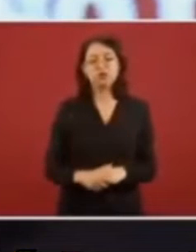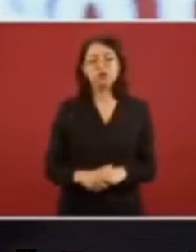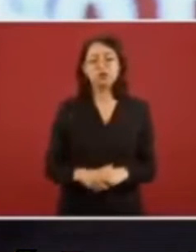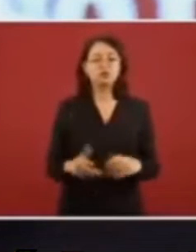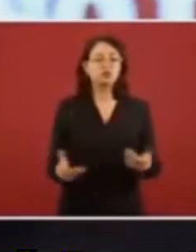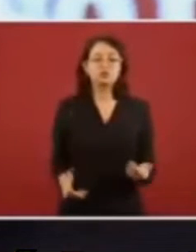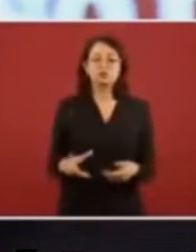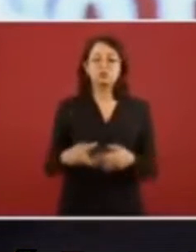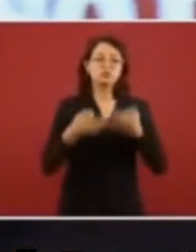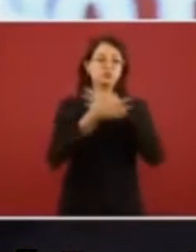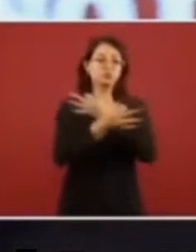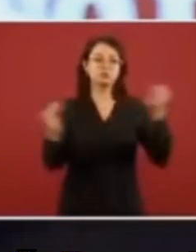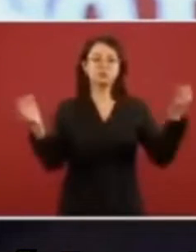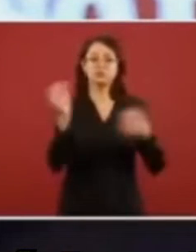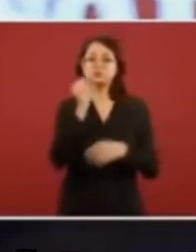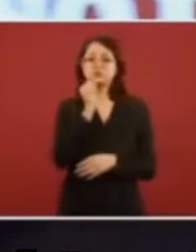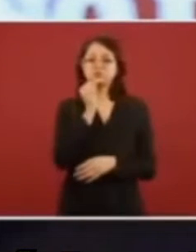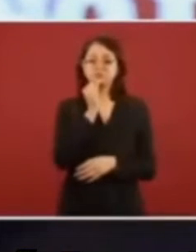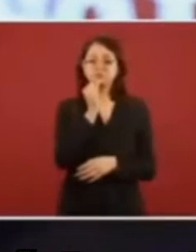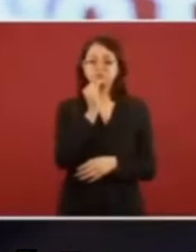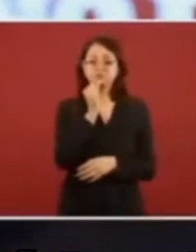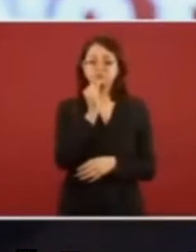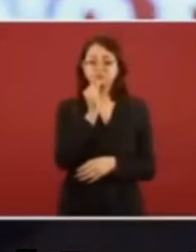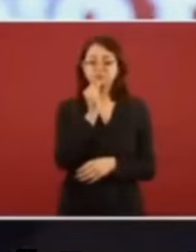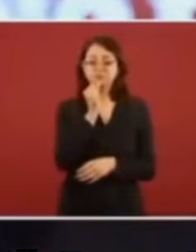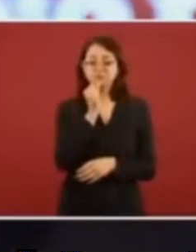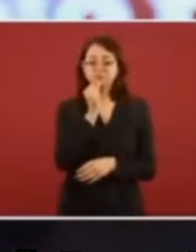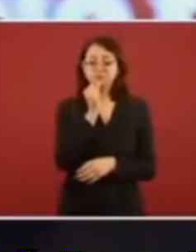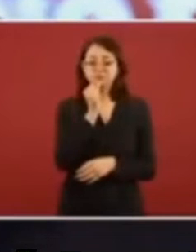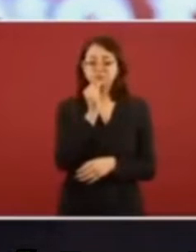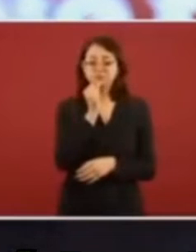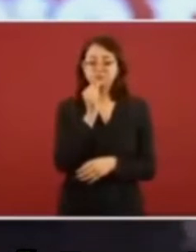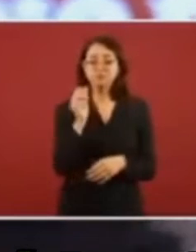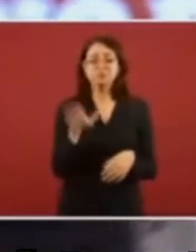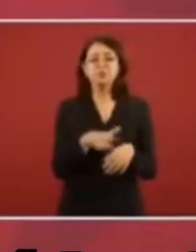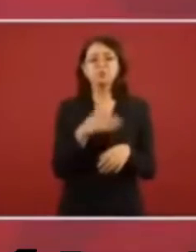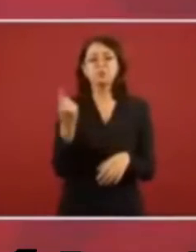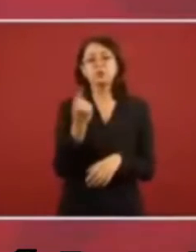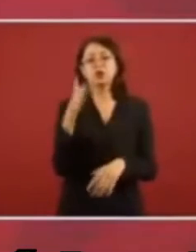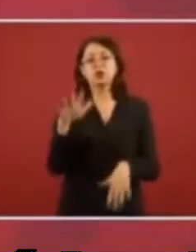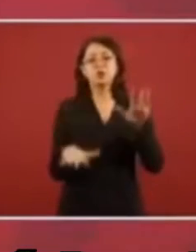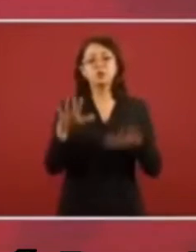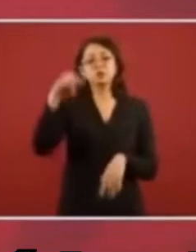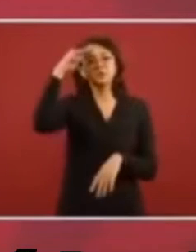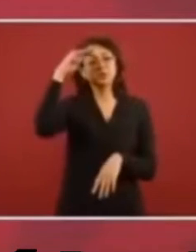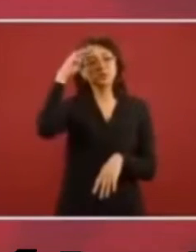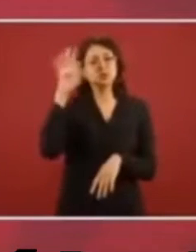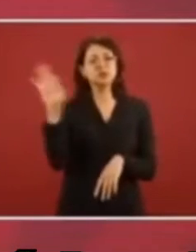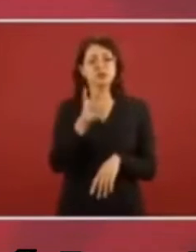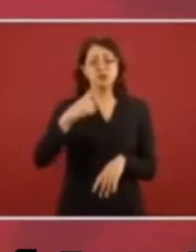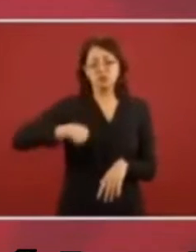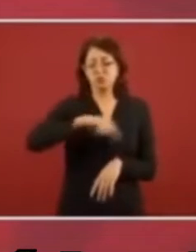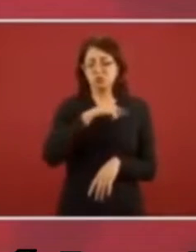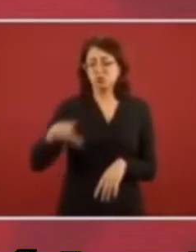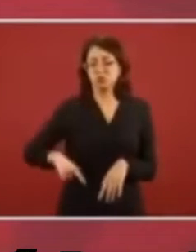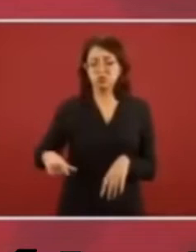dado a conocer, porque a lo mejor se pensaba de que nos quedamos paralizados, pero